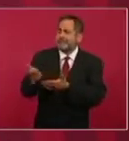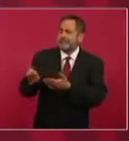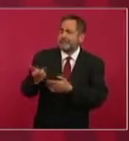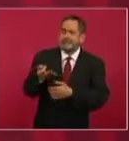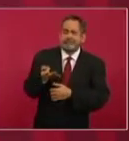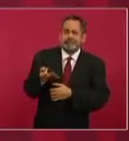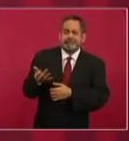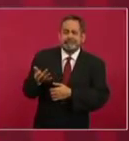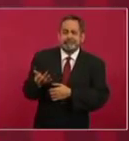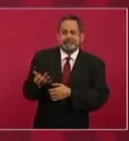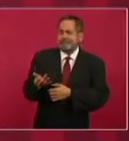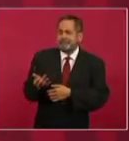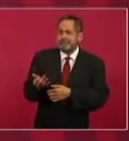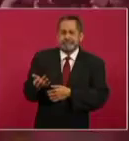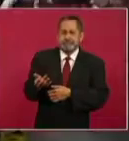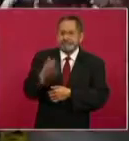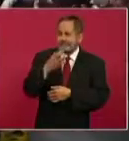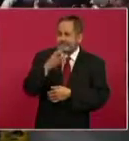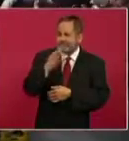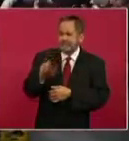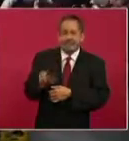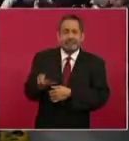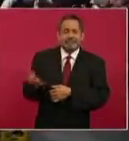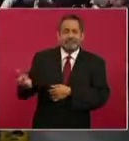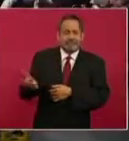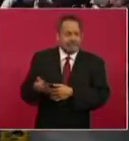a precios irrisorios,